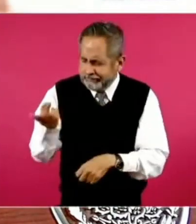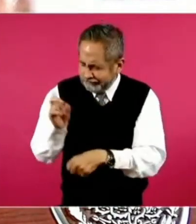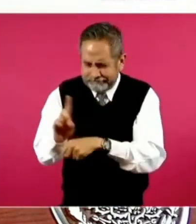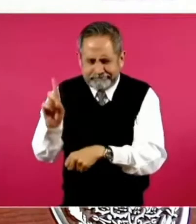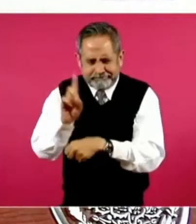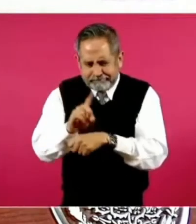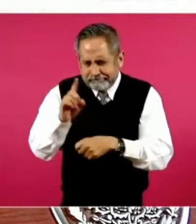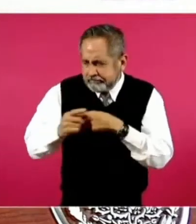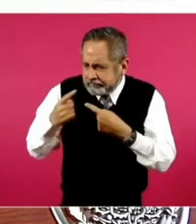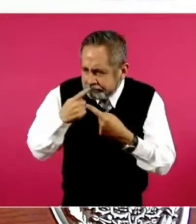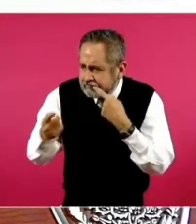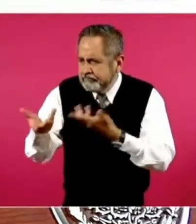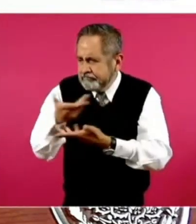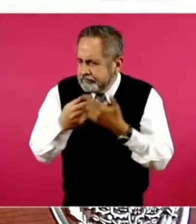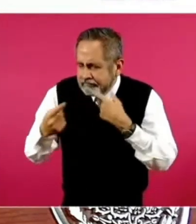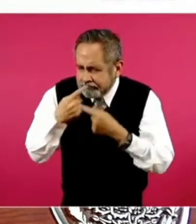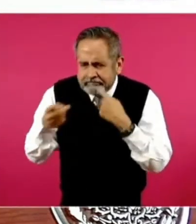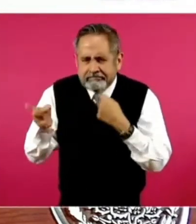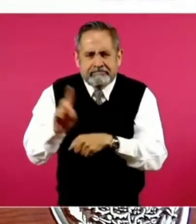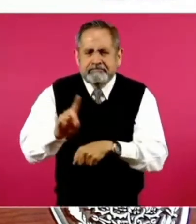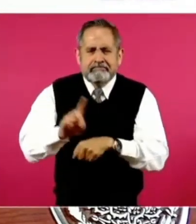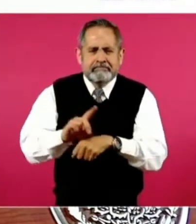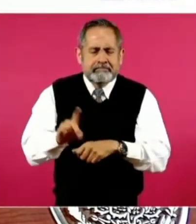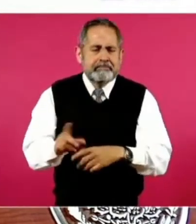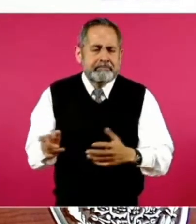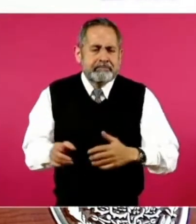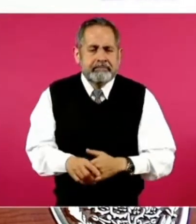lo estamos tratando.